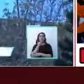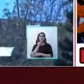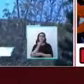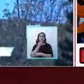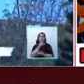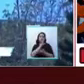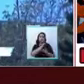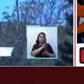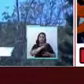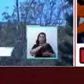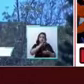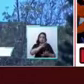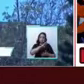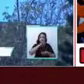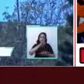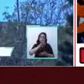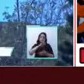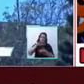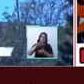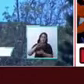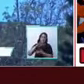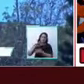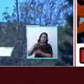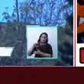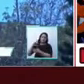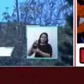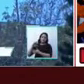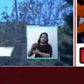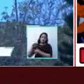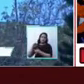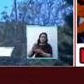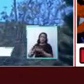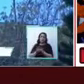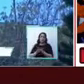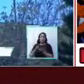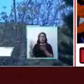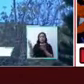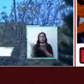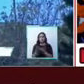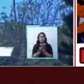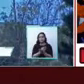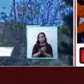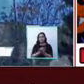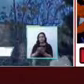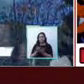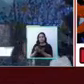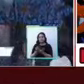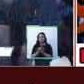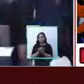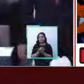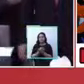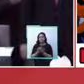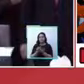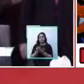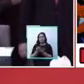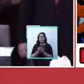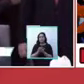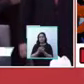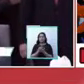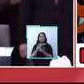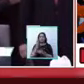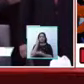inmediato con el sociólogo y analista político Armando Orellana. Restablezcamos la comunicación, Ever, con